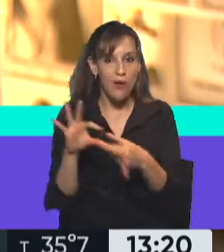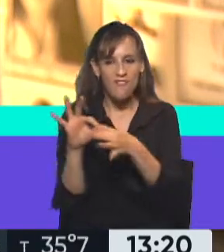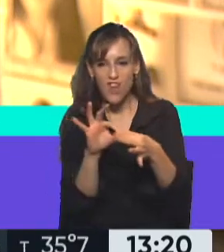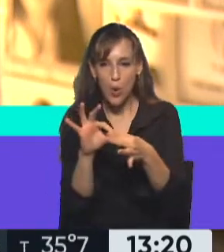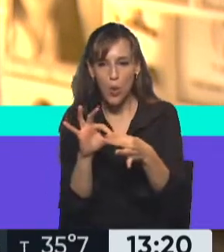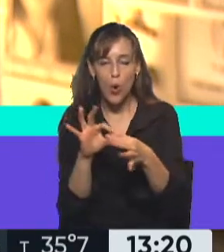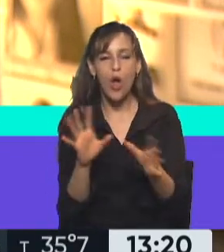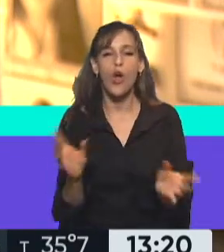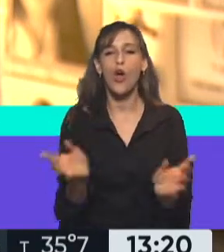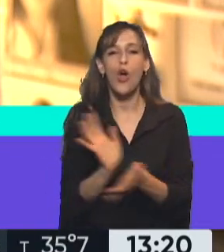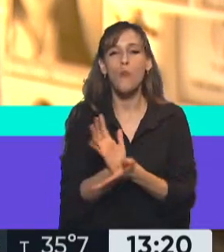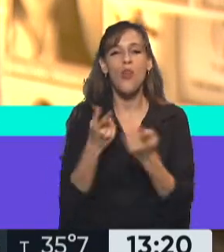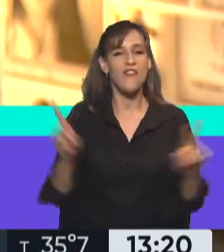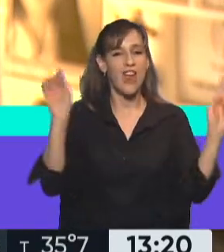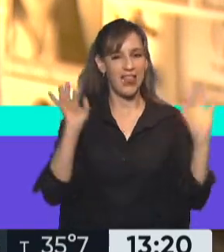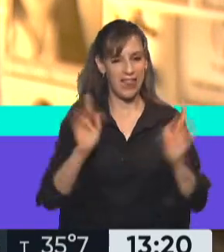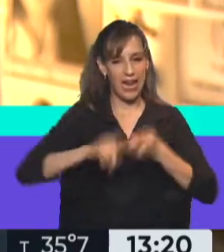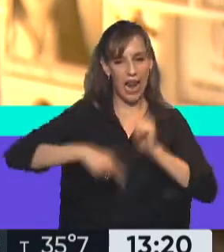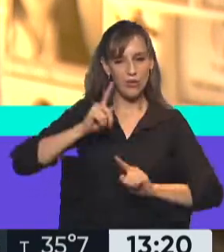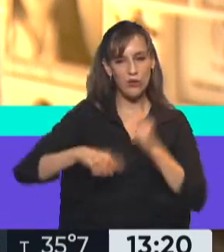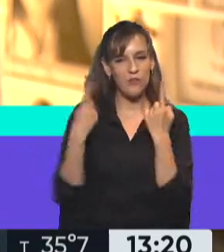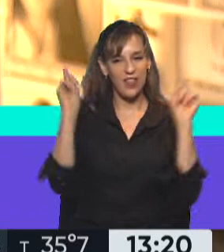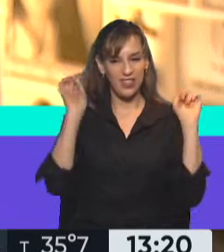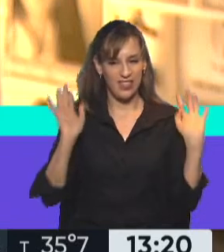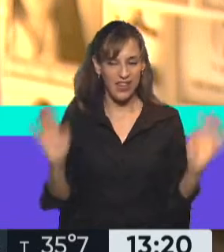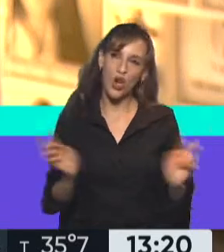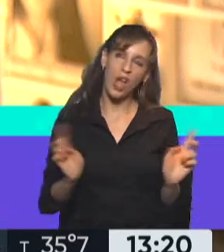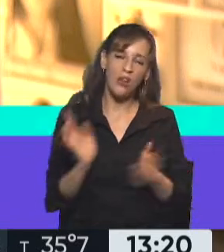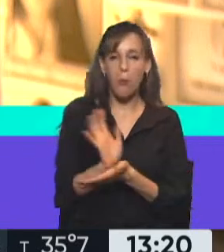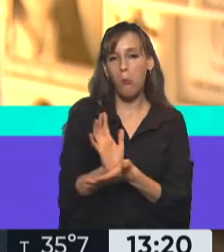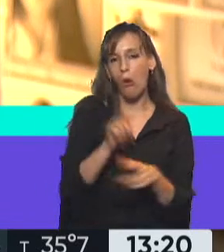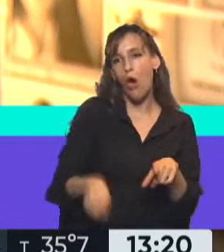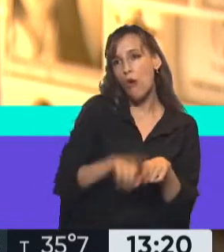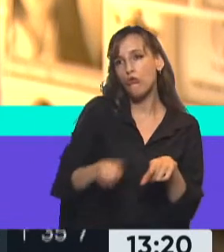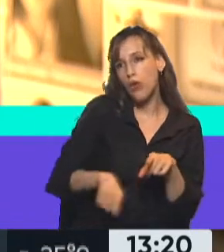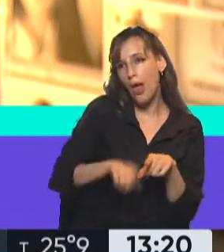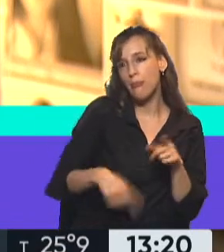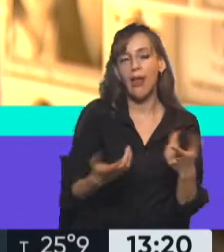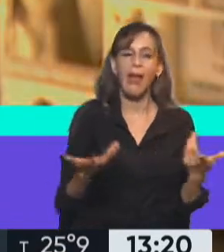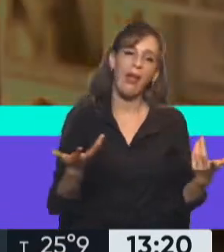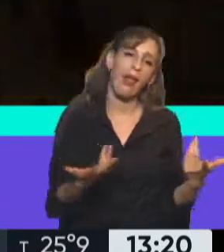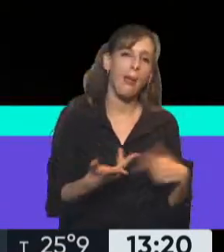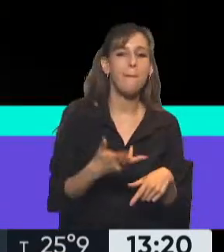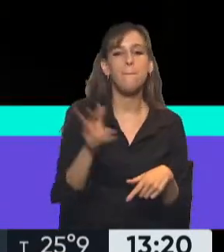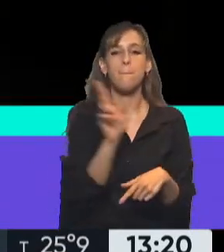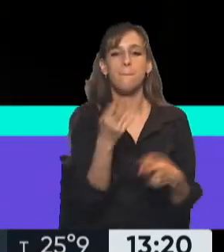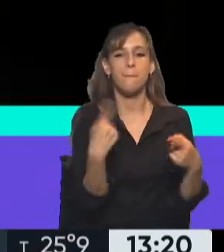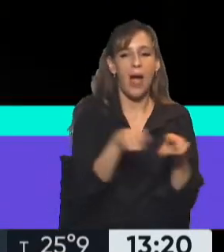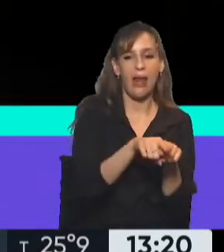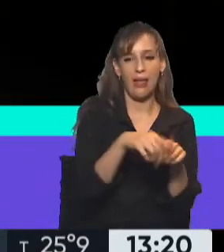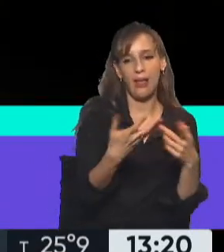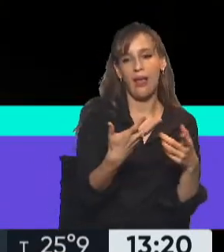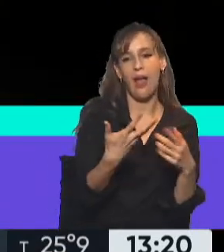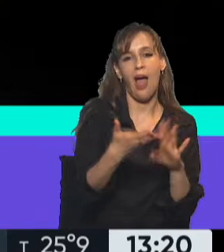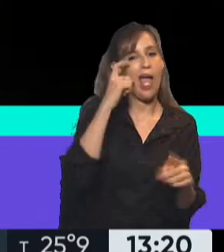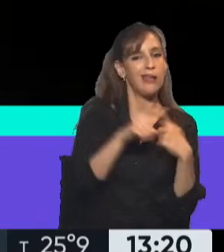dentro de todo la esperada, o la que sería el cliché entre una actual pareja y una exnovia, sino que de repente parece